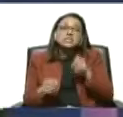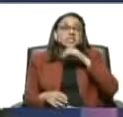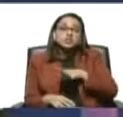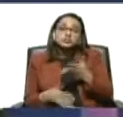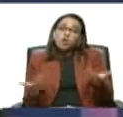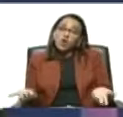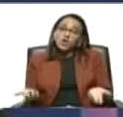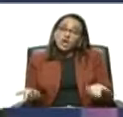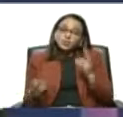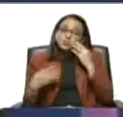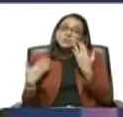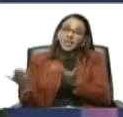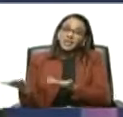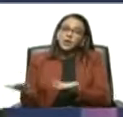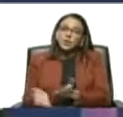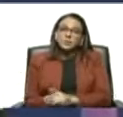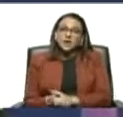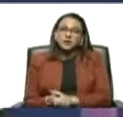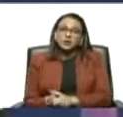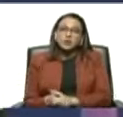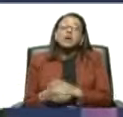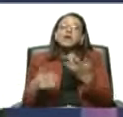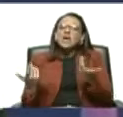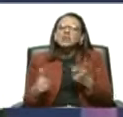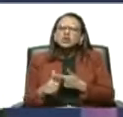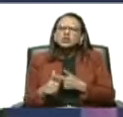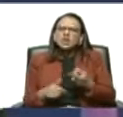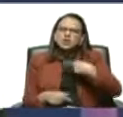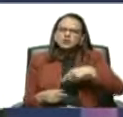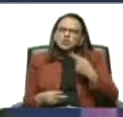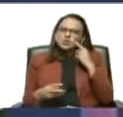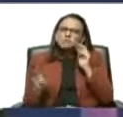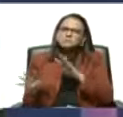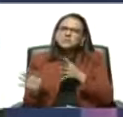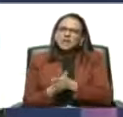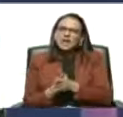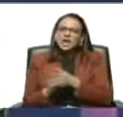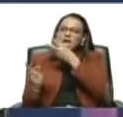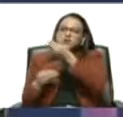allí, bueno, lo primero, la agresión económica.